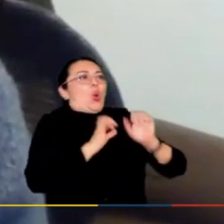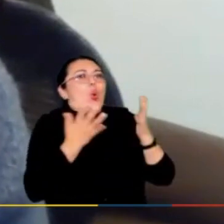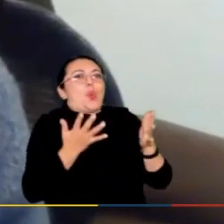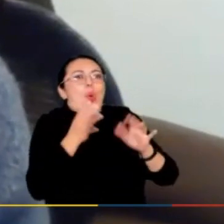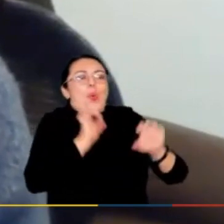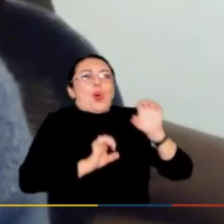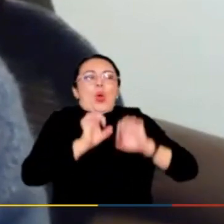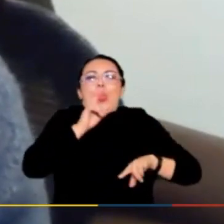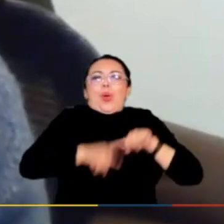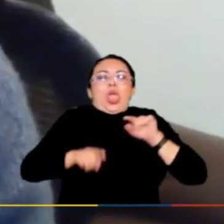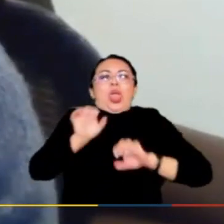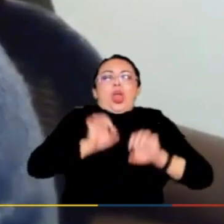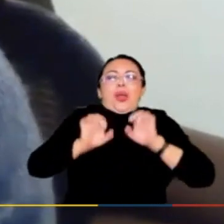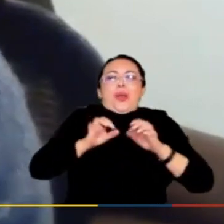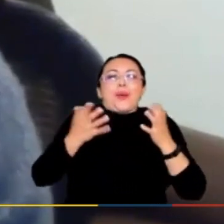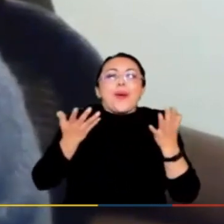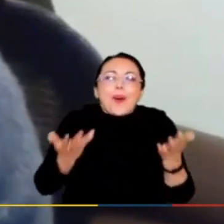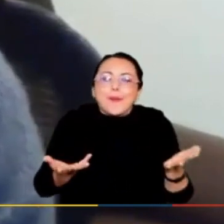sentido que a veces